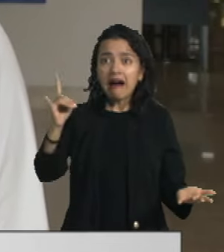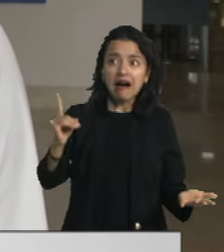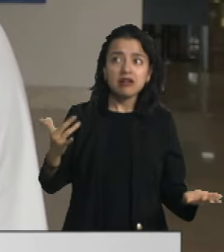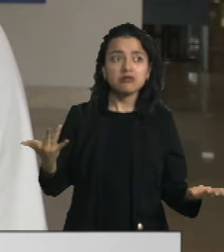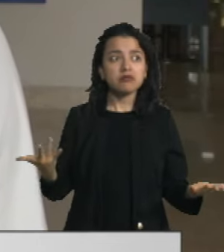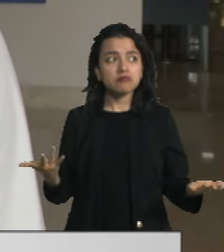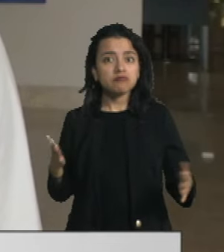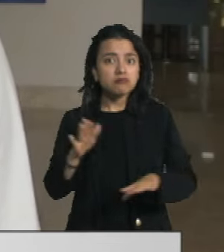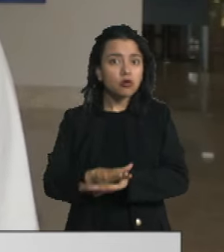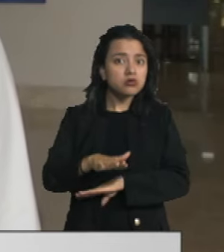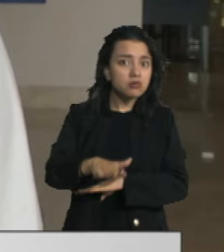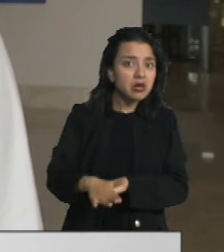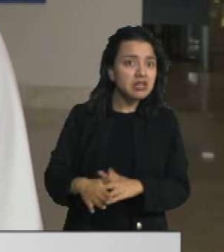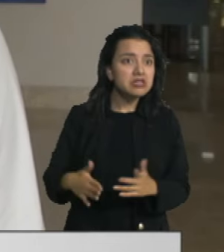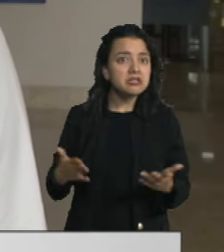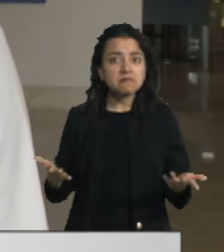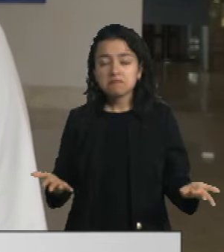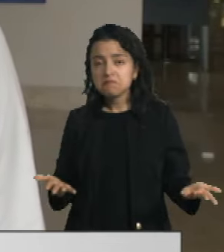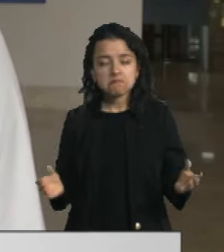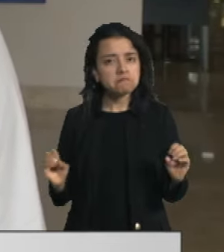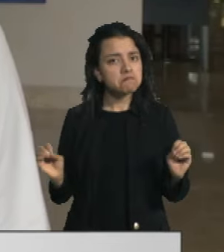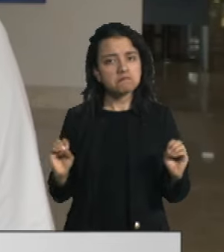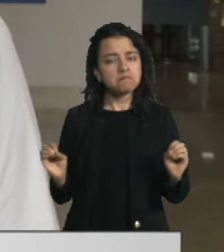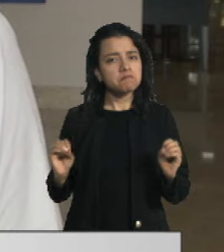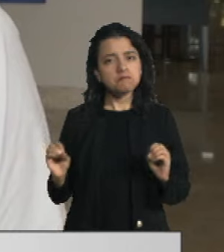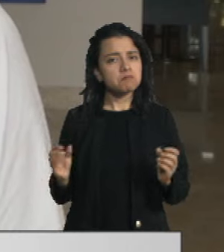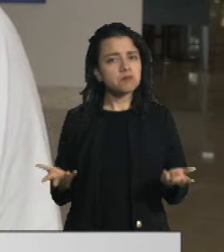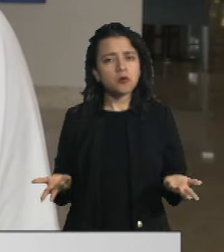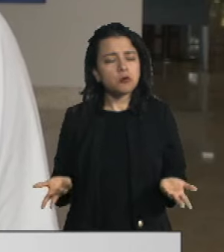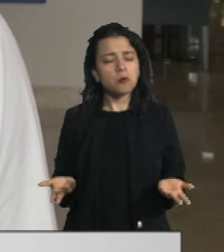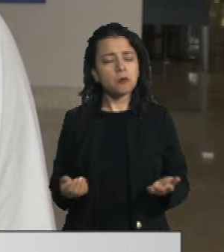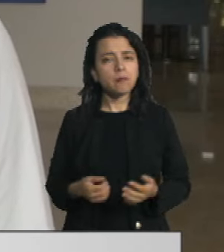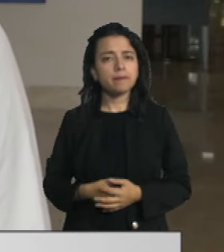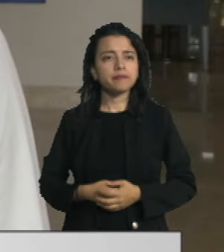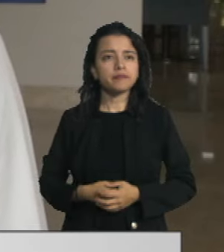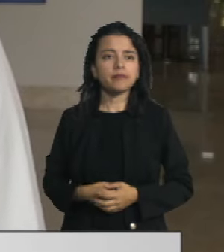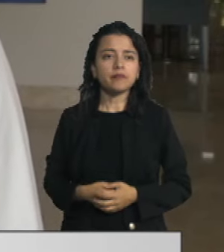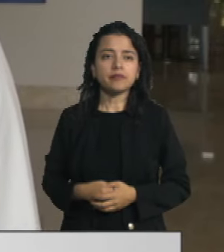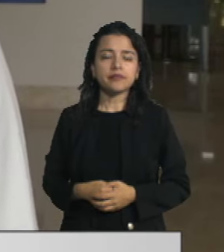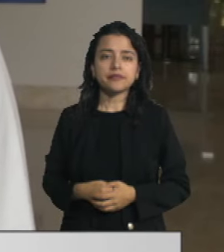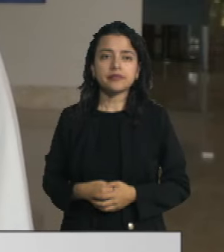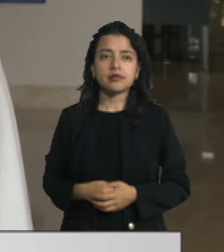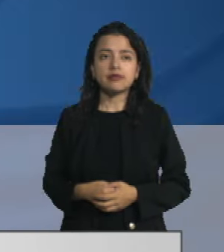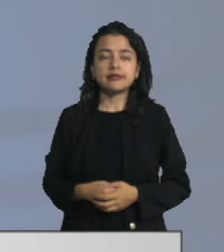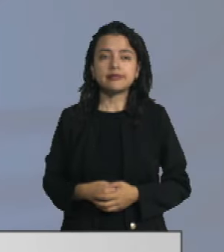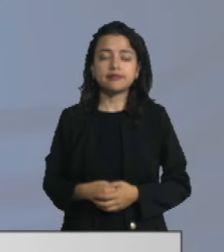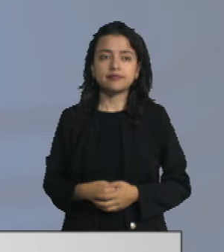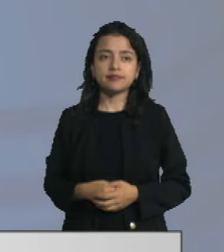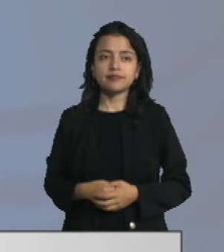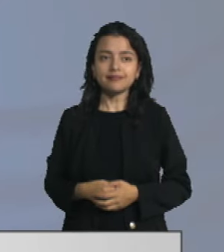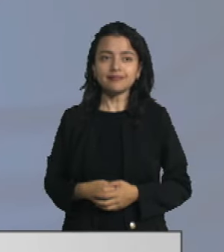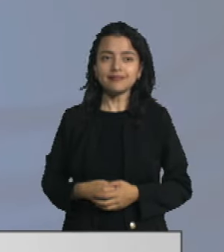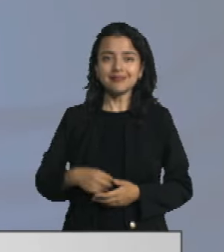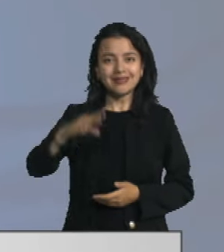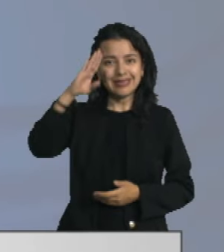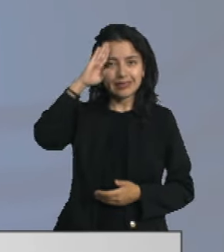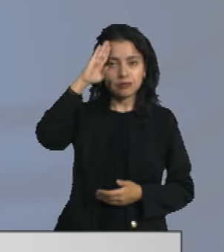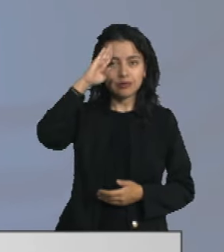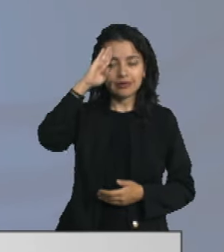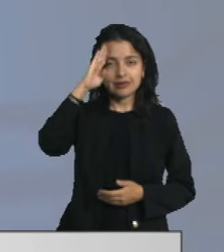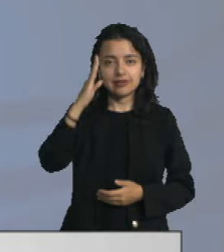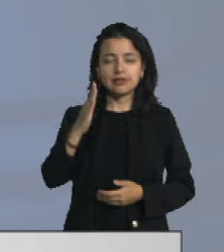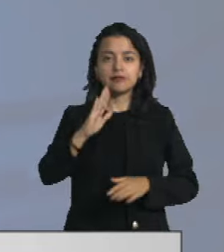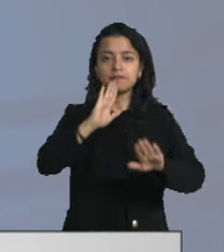señal de, pues, de alguna ataque de guerrilla en materia de explosivos o algo así. La policía anunció